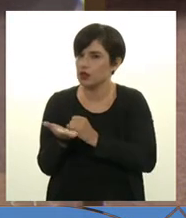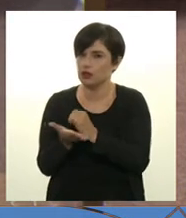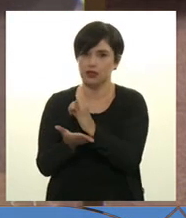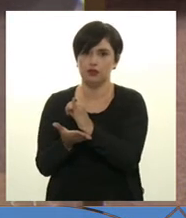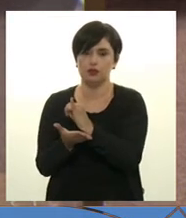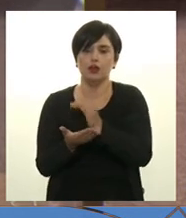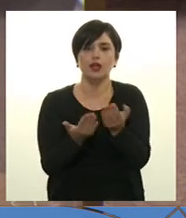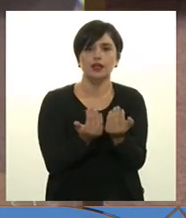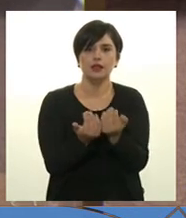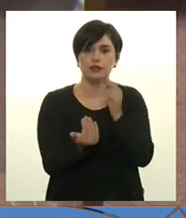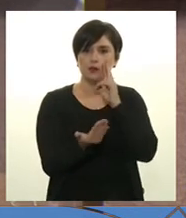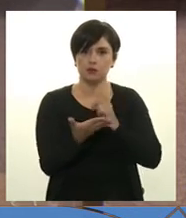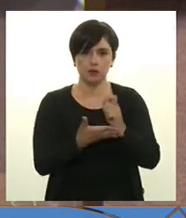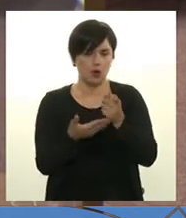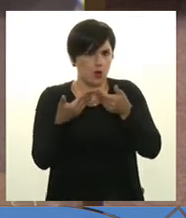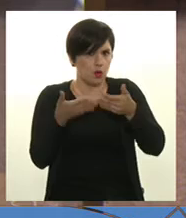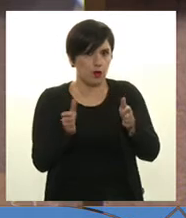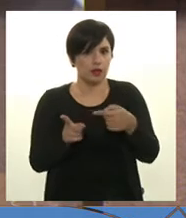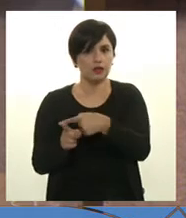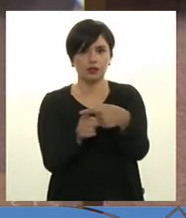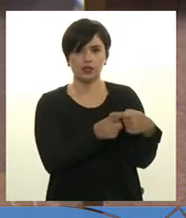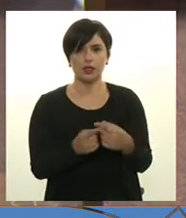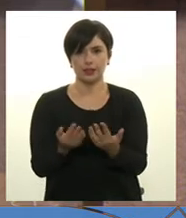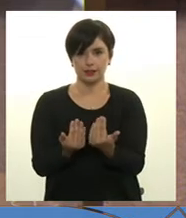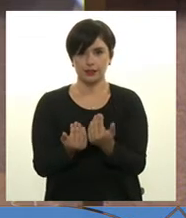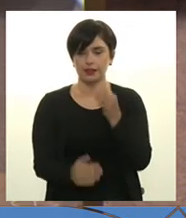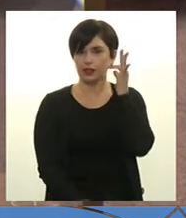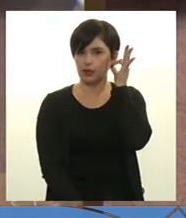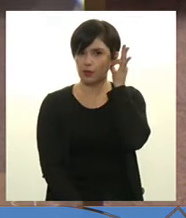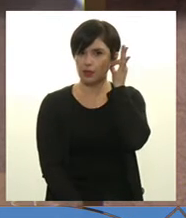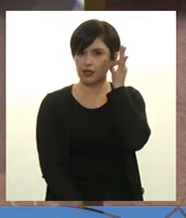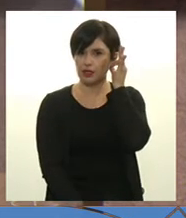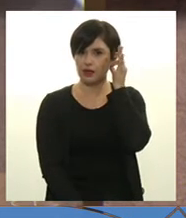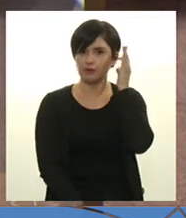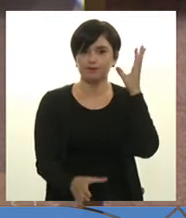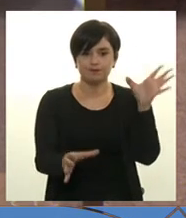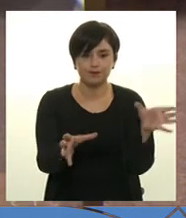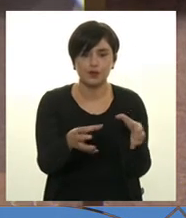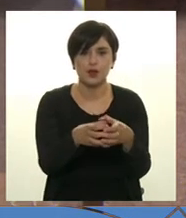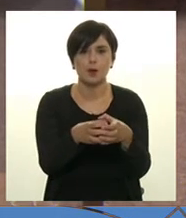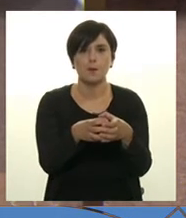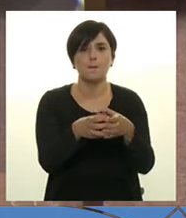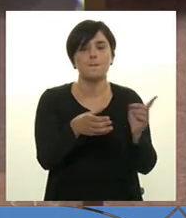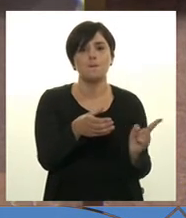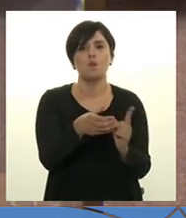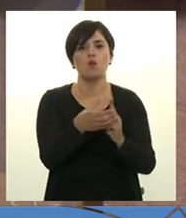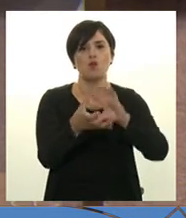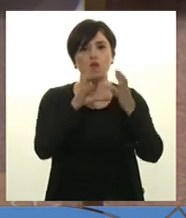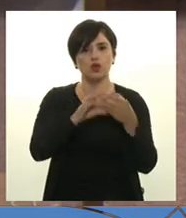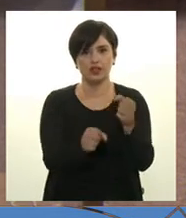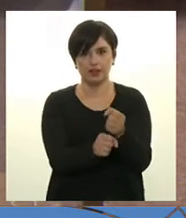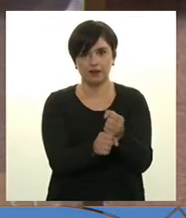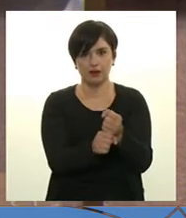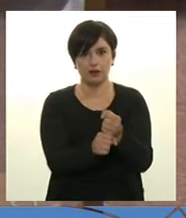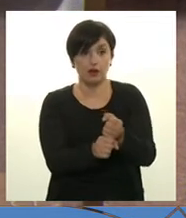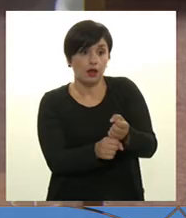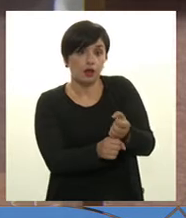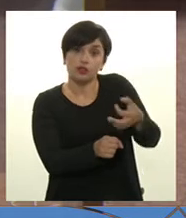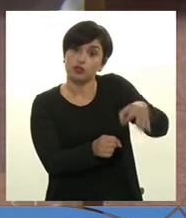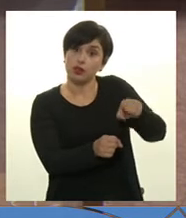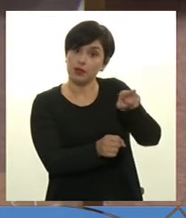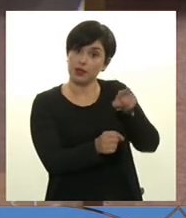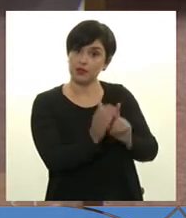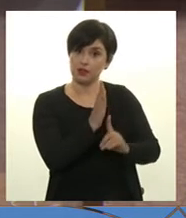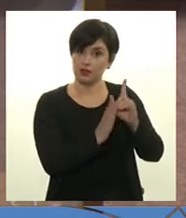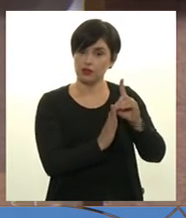reconozca que cualquier sociedad moderna necesita que las mujeres sean parte del mundo del trabajo no solo para desarrollarse ellas sino que